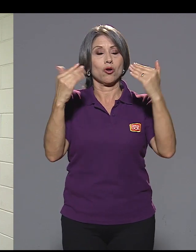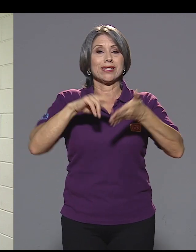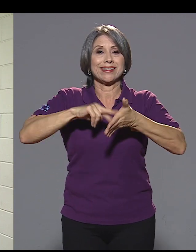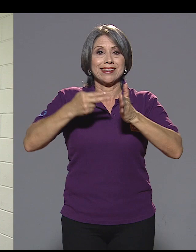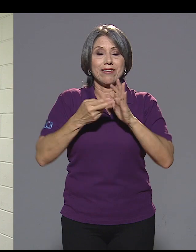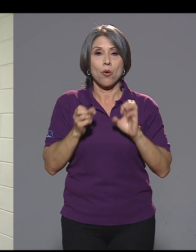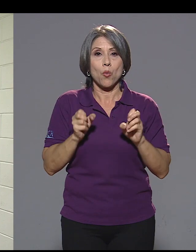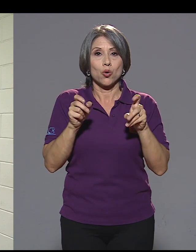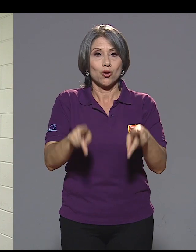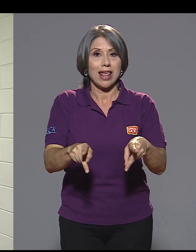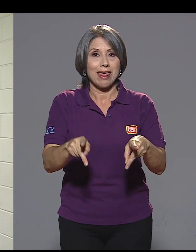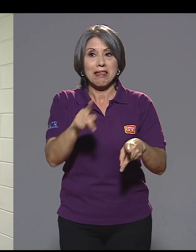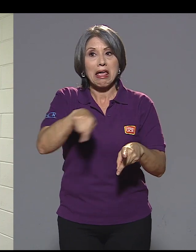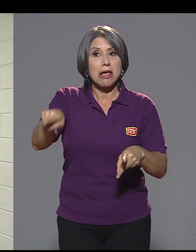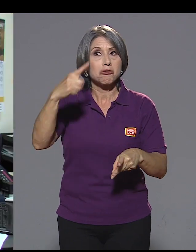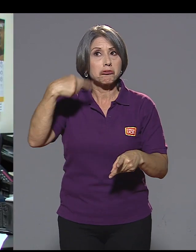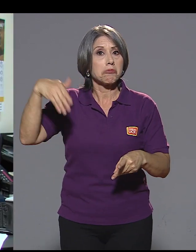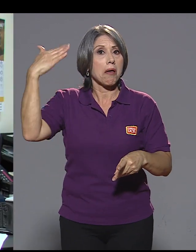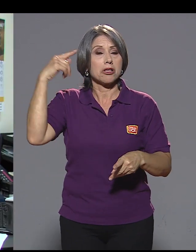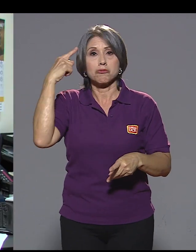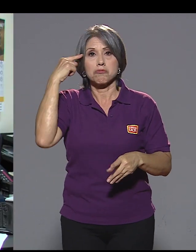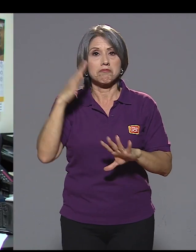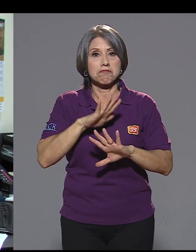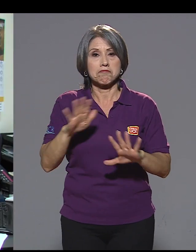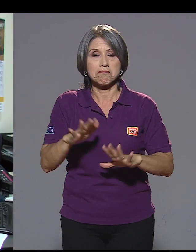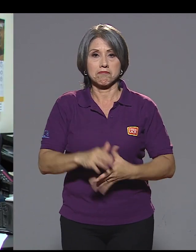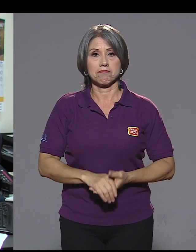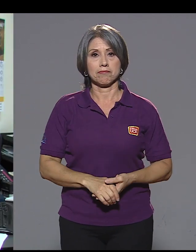oportunidad que ni siquiera la consideraban.